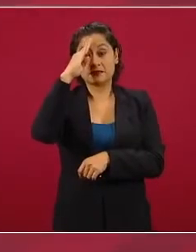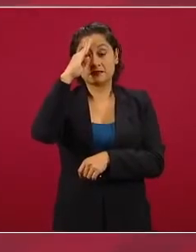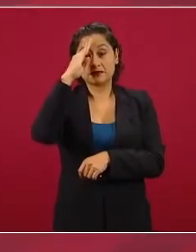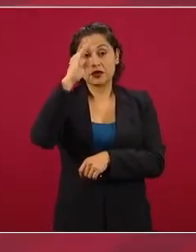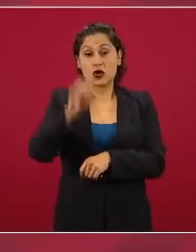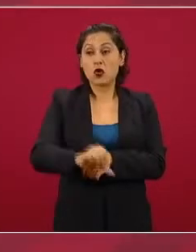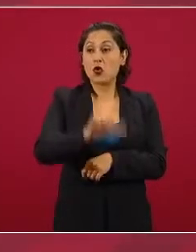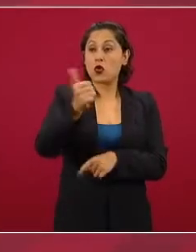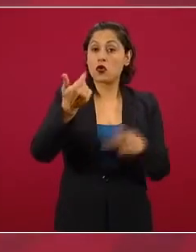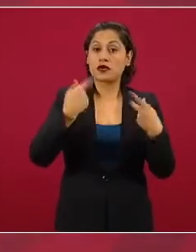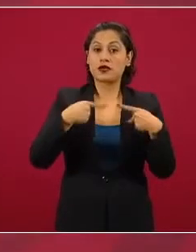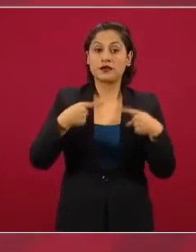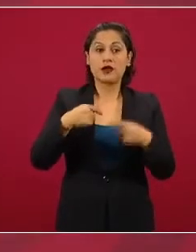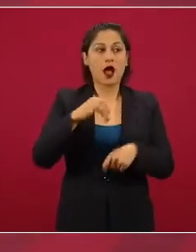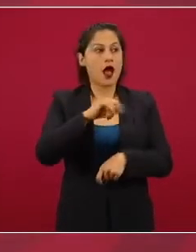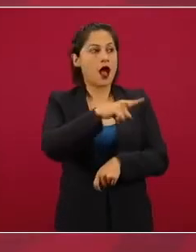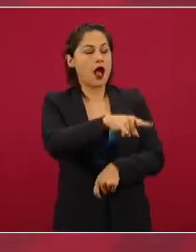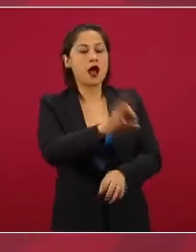votos.